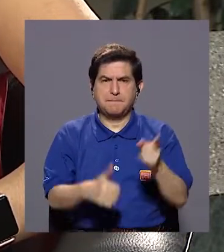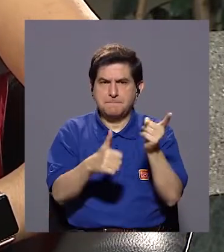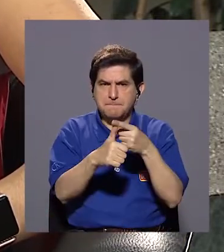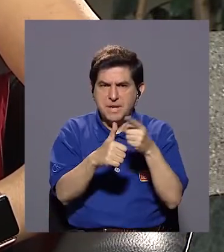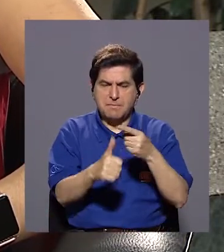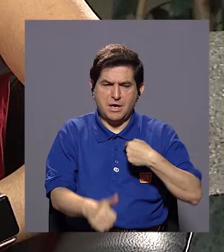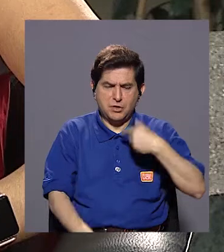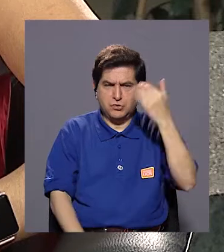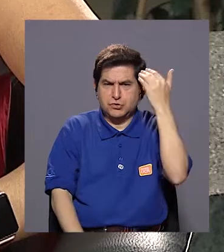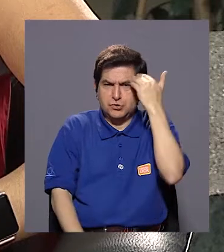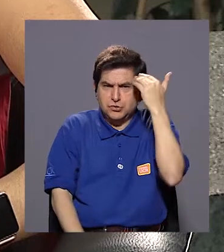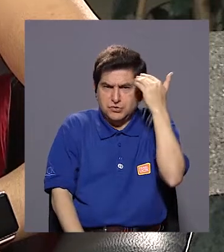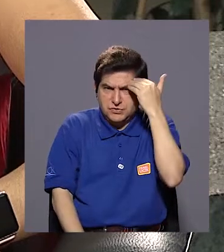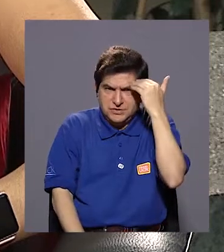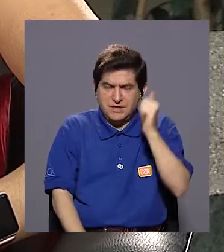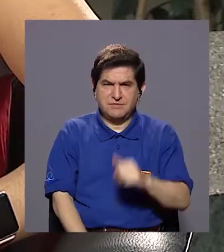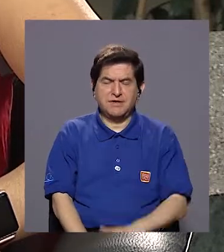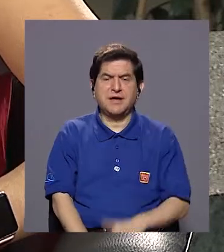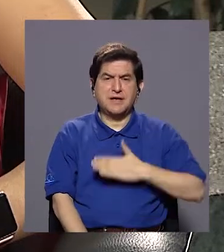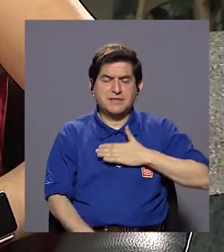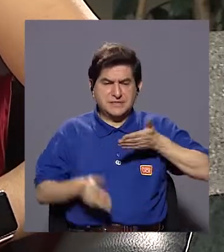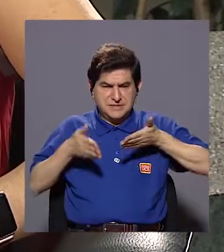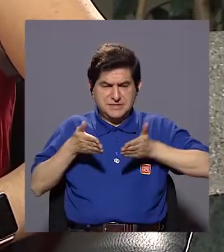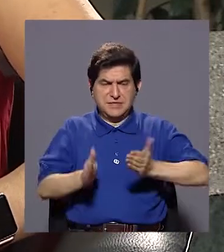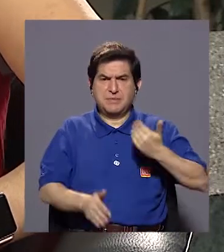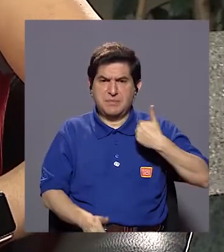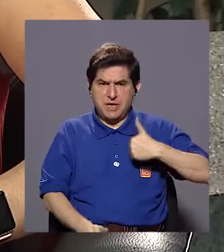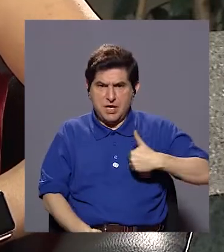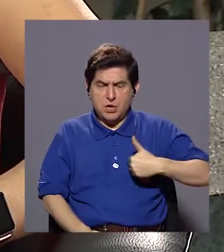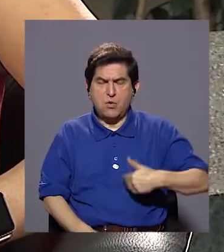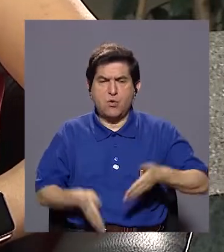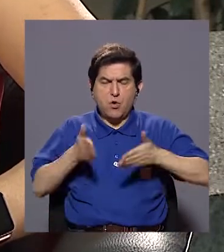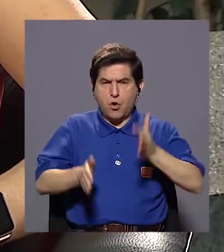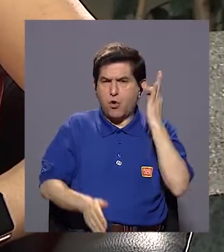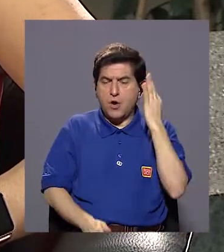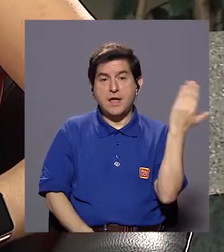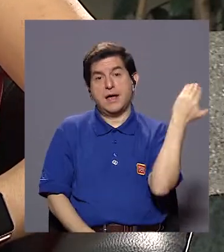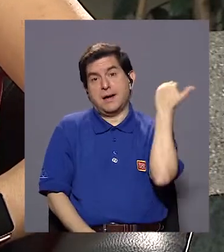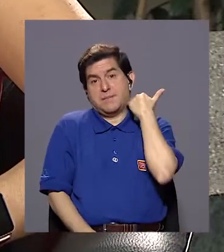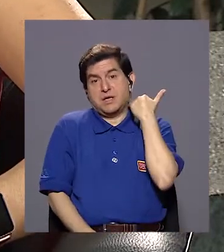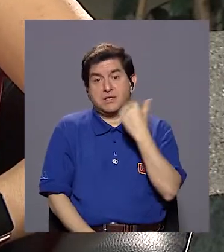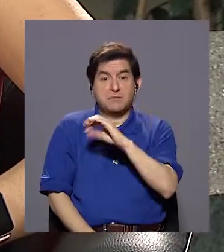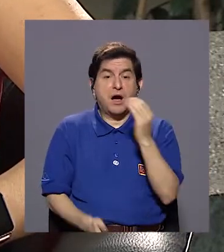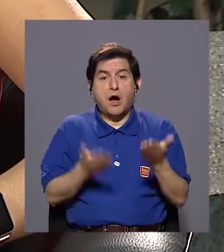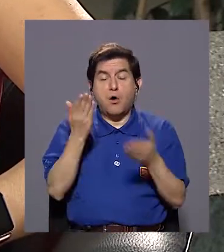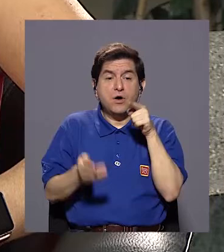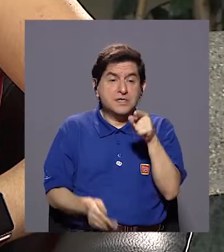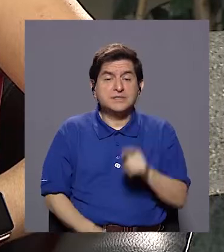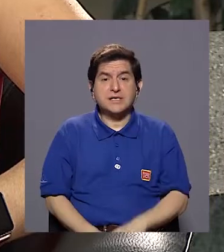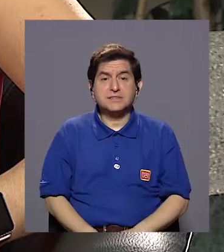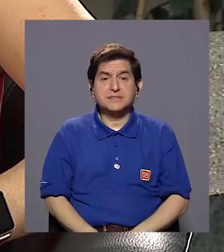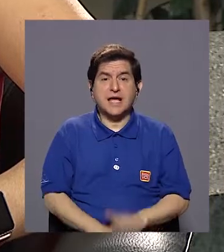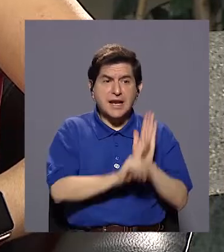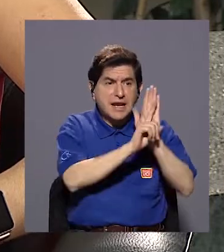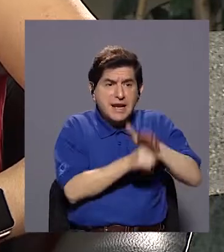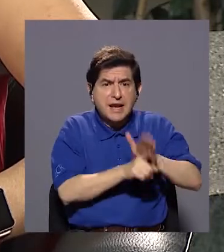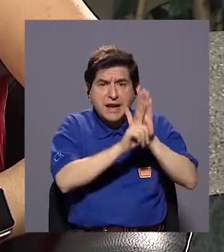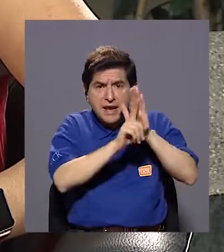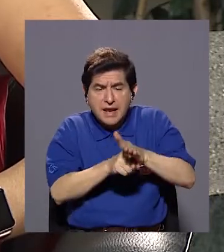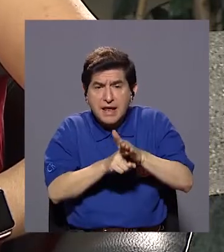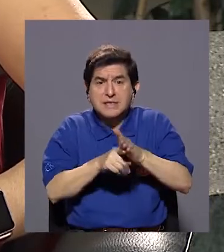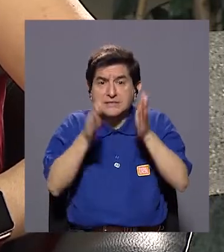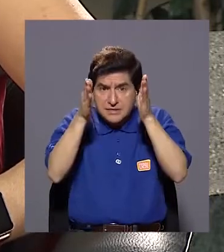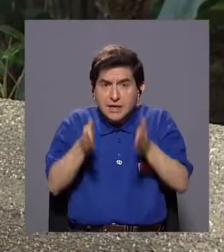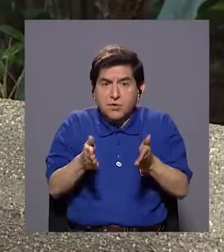primero, ¿cómo sé yo si más bien mi hijo o hija no está siendo víctima, sino más bien intimidando a otro, ¿verdad?